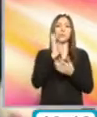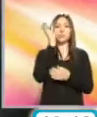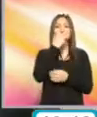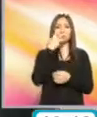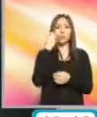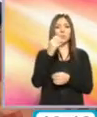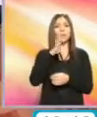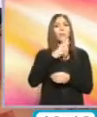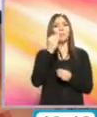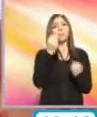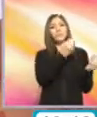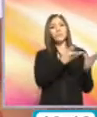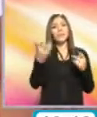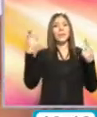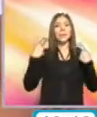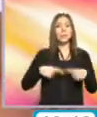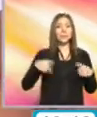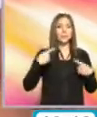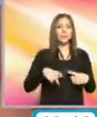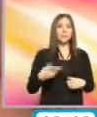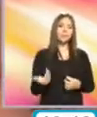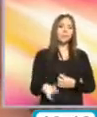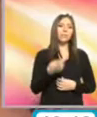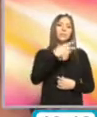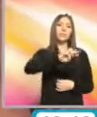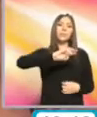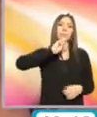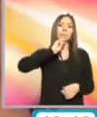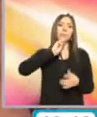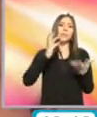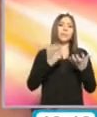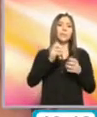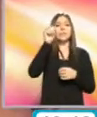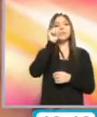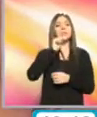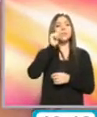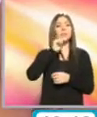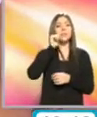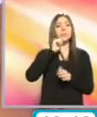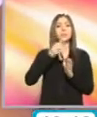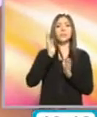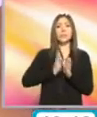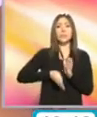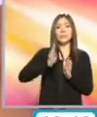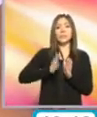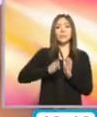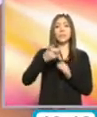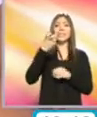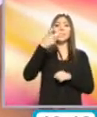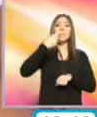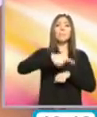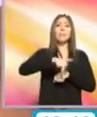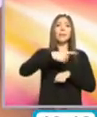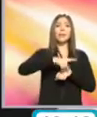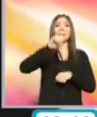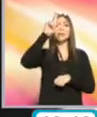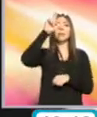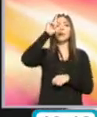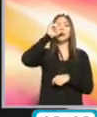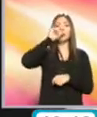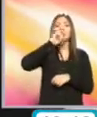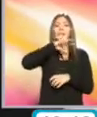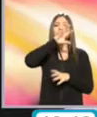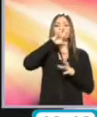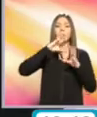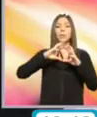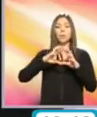Hay muchas personas, y se los digo, bueno, mi madre lo hizo, que la corta así. Esto es peligroso, ¿por qué? Porque se nos puede rodar la